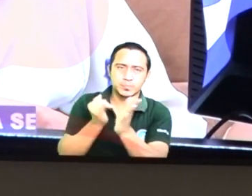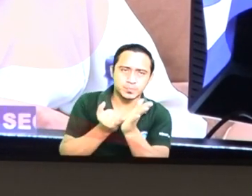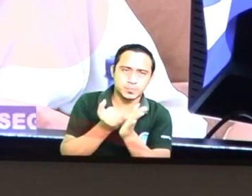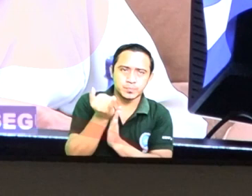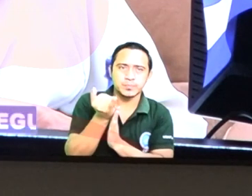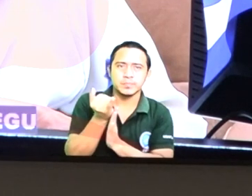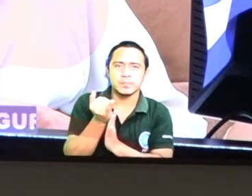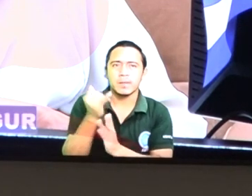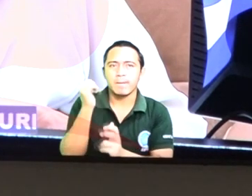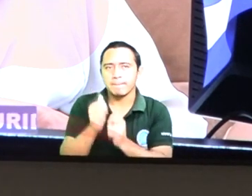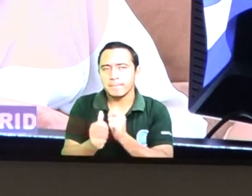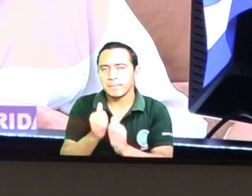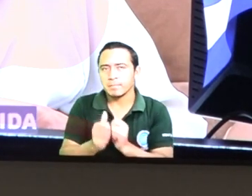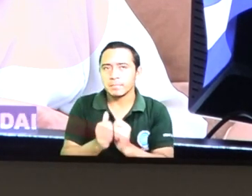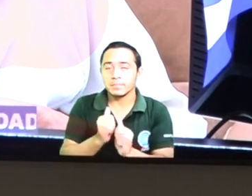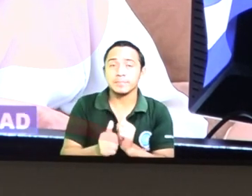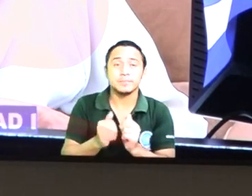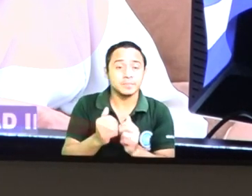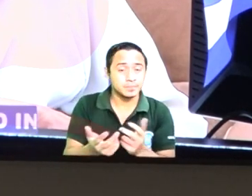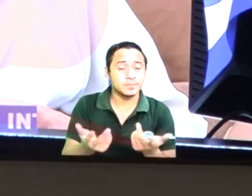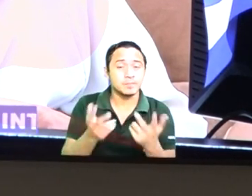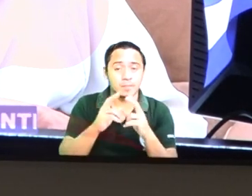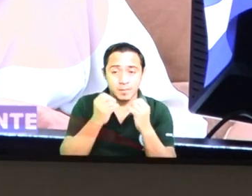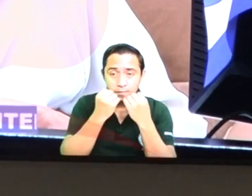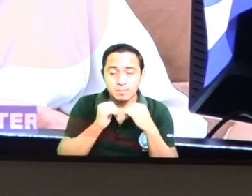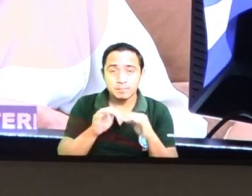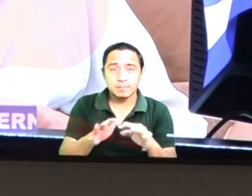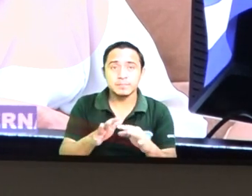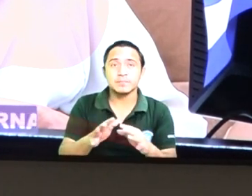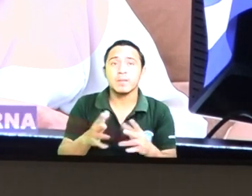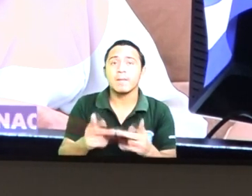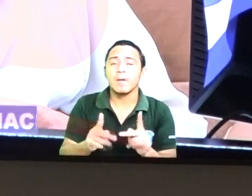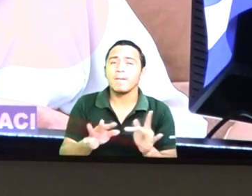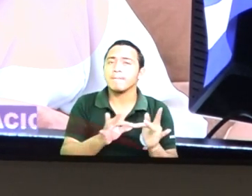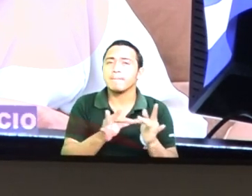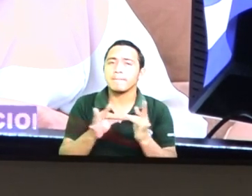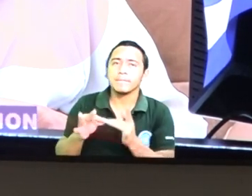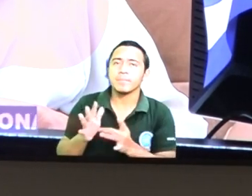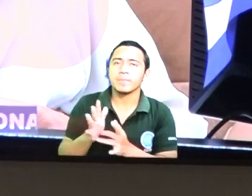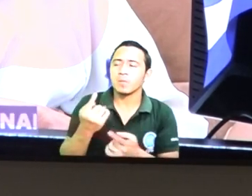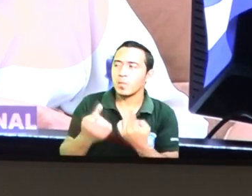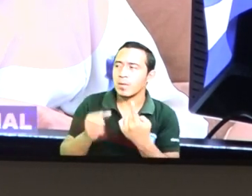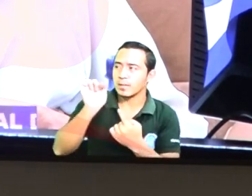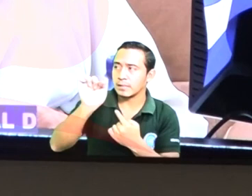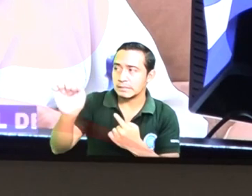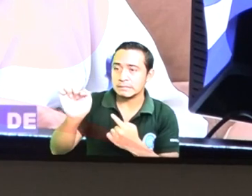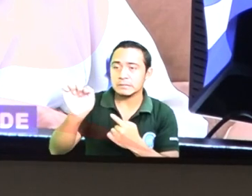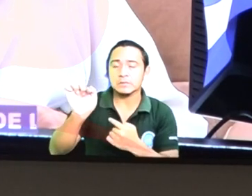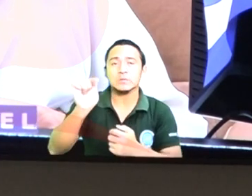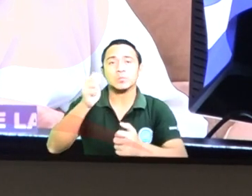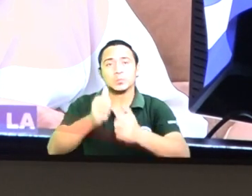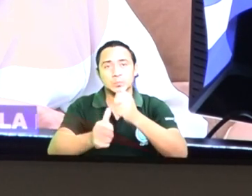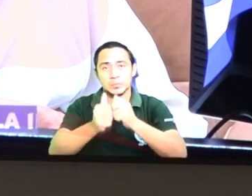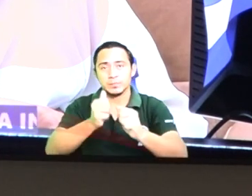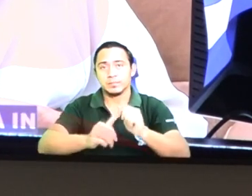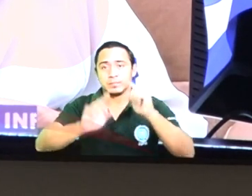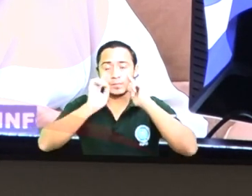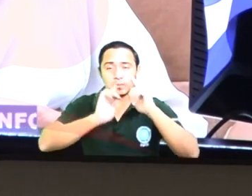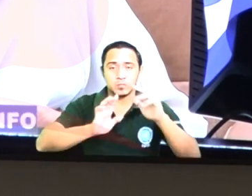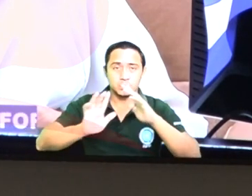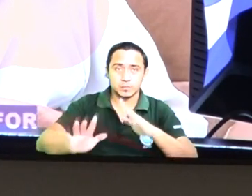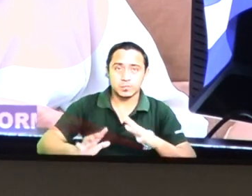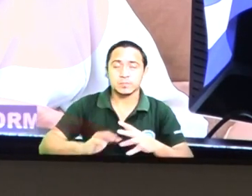de los delitos informáticos, especialmente aquellos que ponen en riesgo la seguridad soberana del